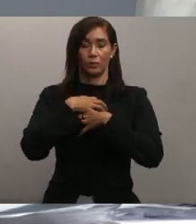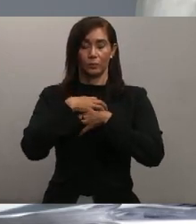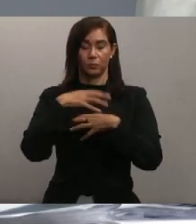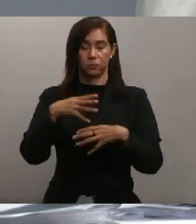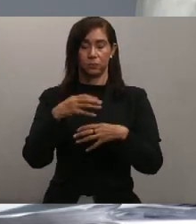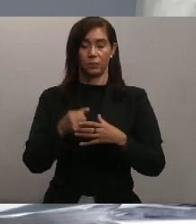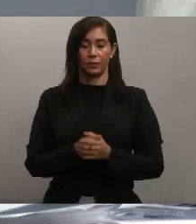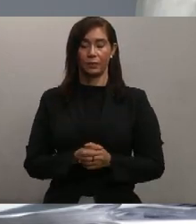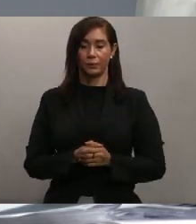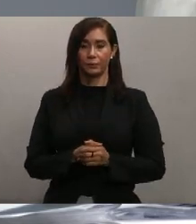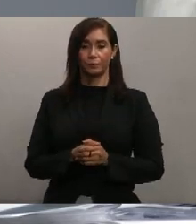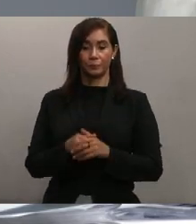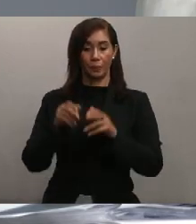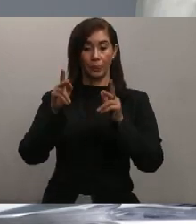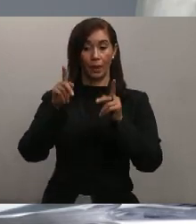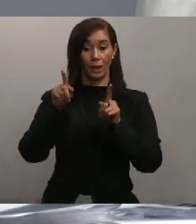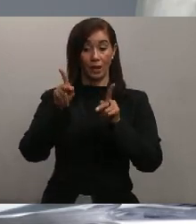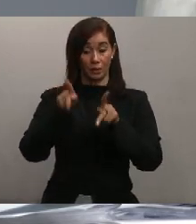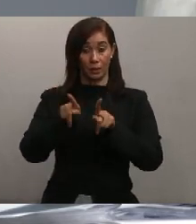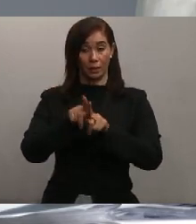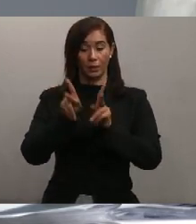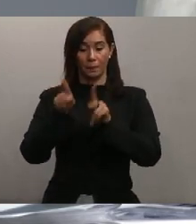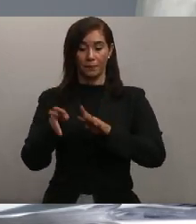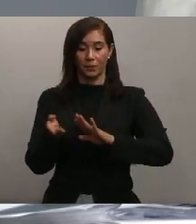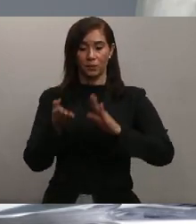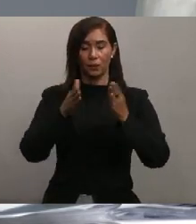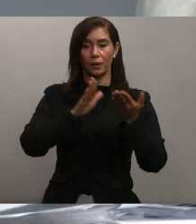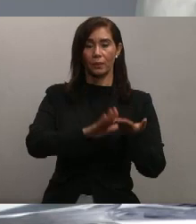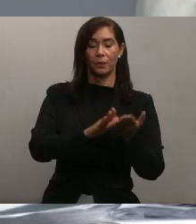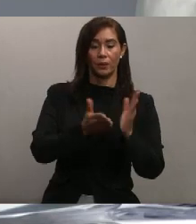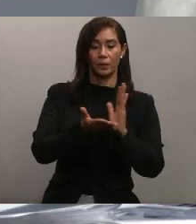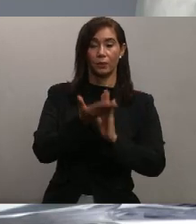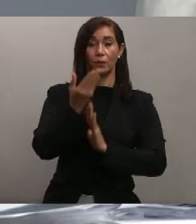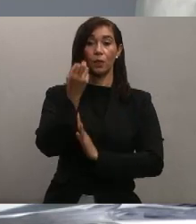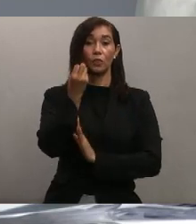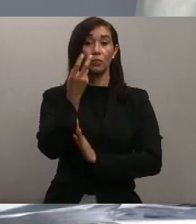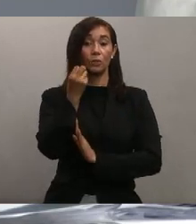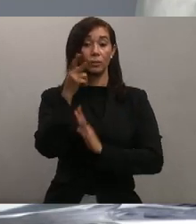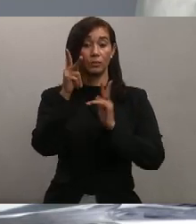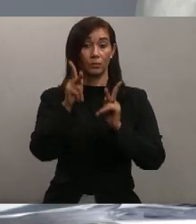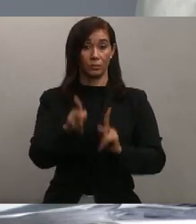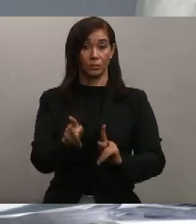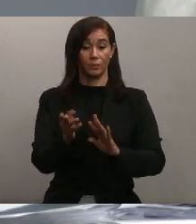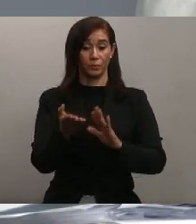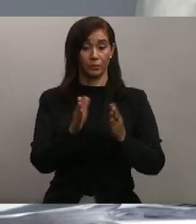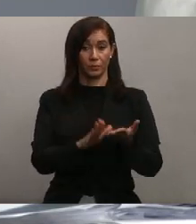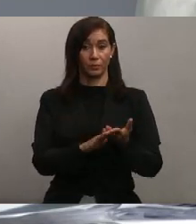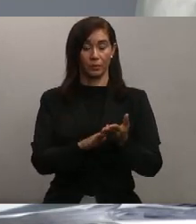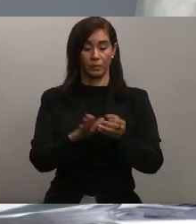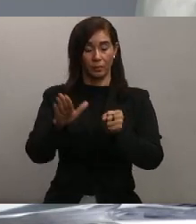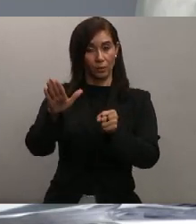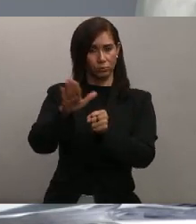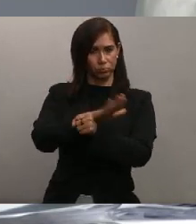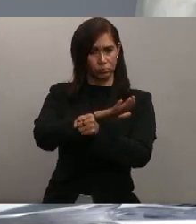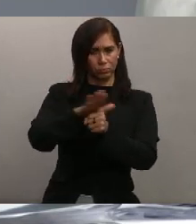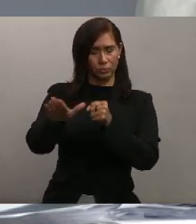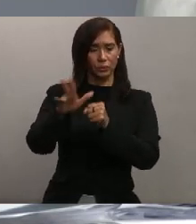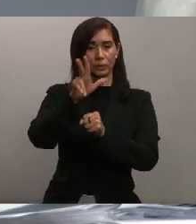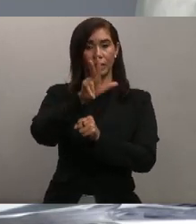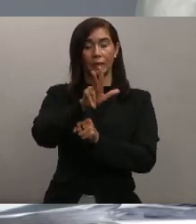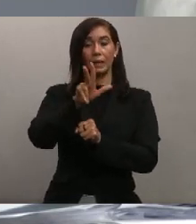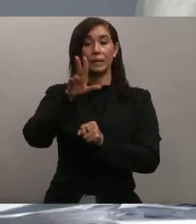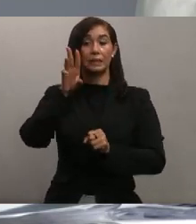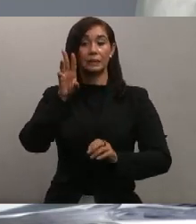Igualmente, el número de fallecidos ascendió a 12 personas, con un total de 36 personas de